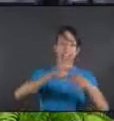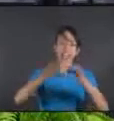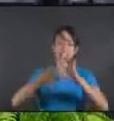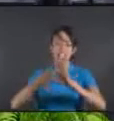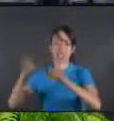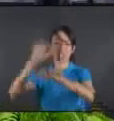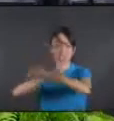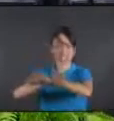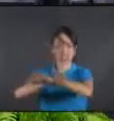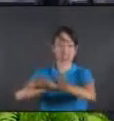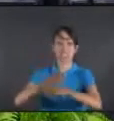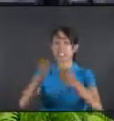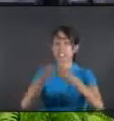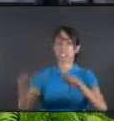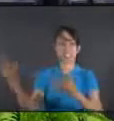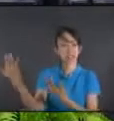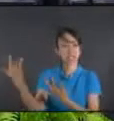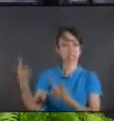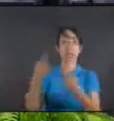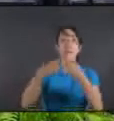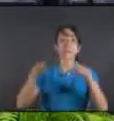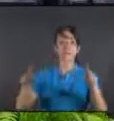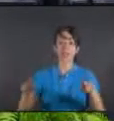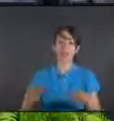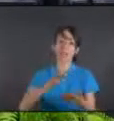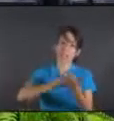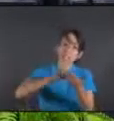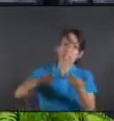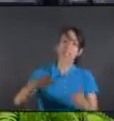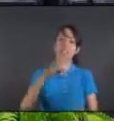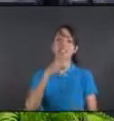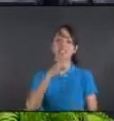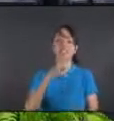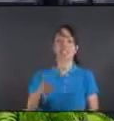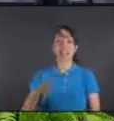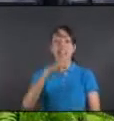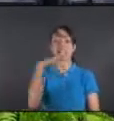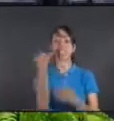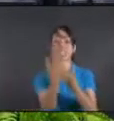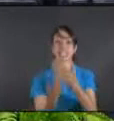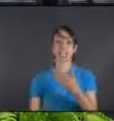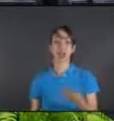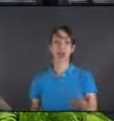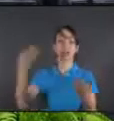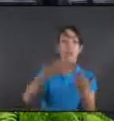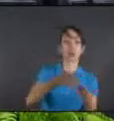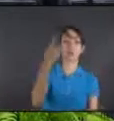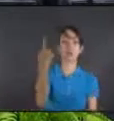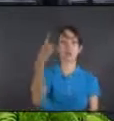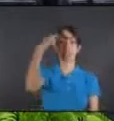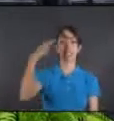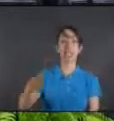Y el primer día te traslada a Génesis 1. ¿Qué estabas leyendo ahí, primer día?